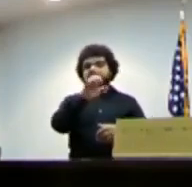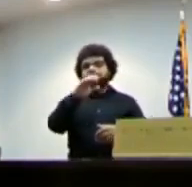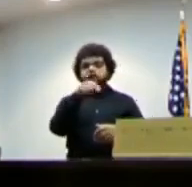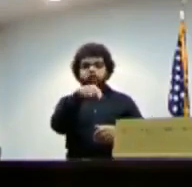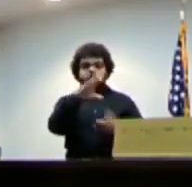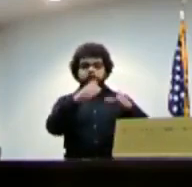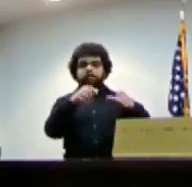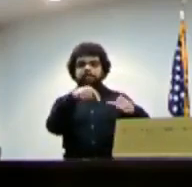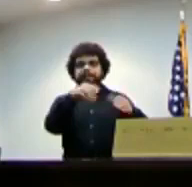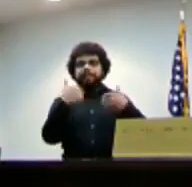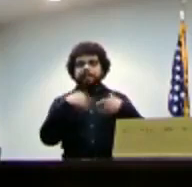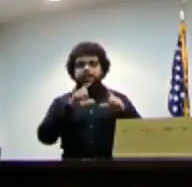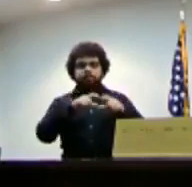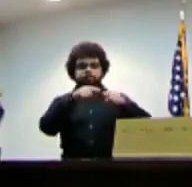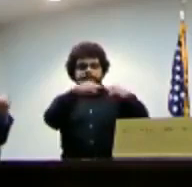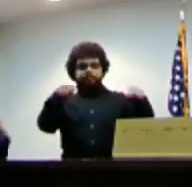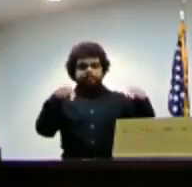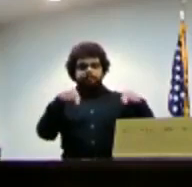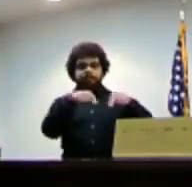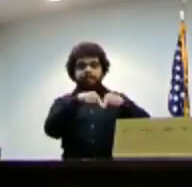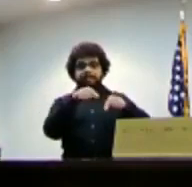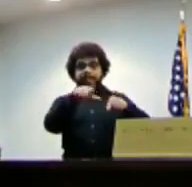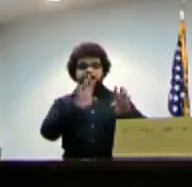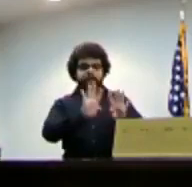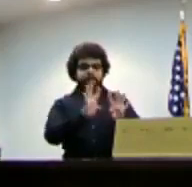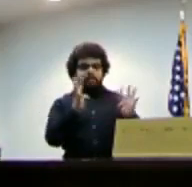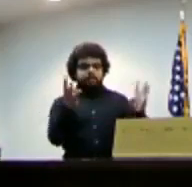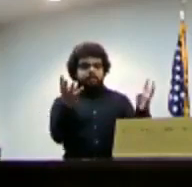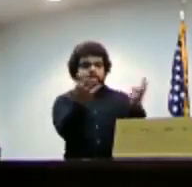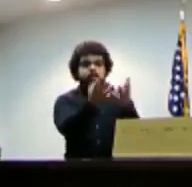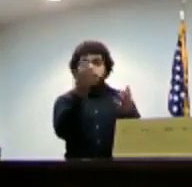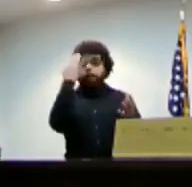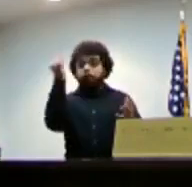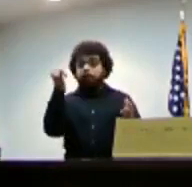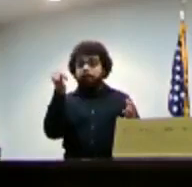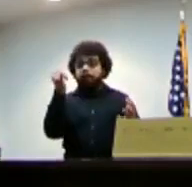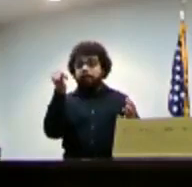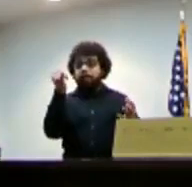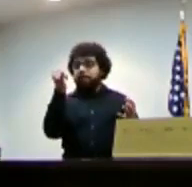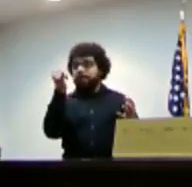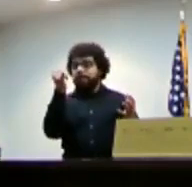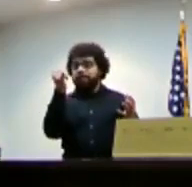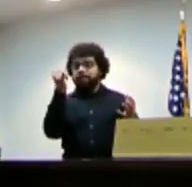una zona cero, estaba condonada porque la caldera que